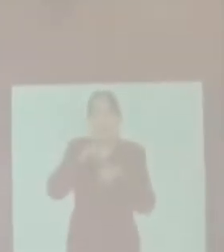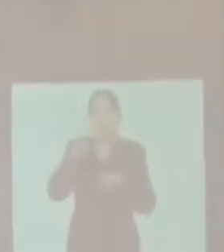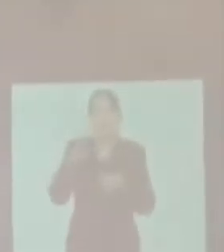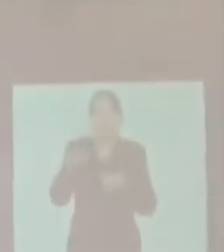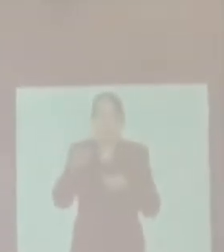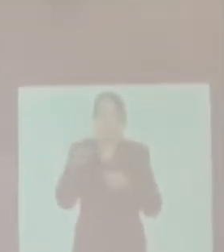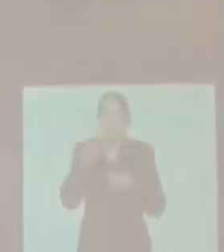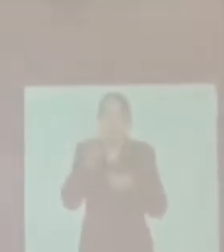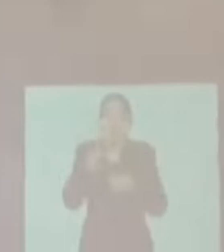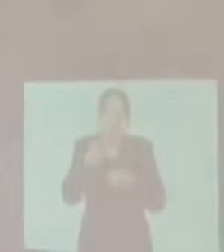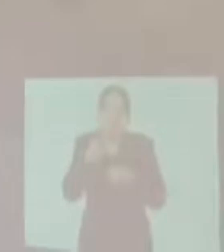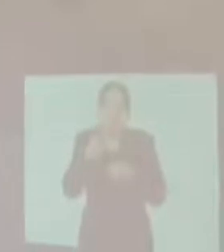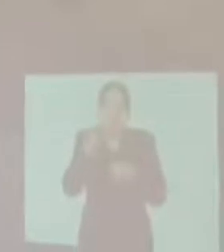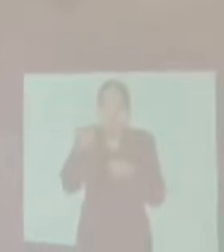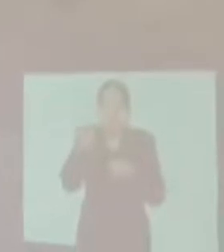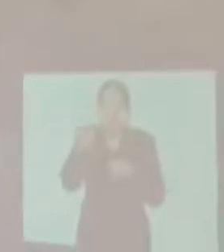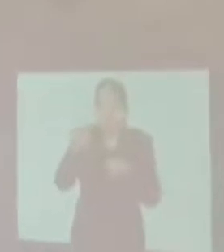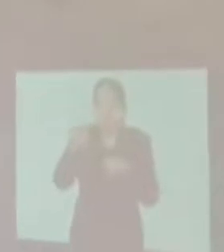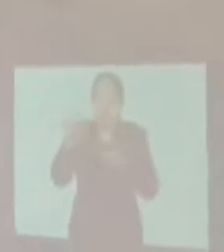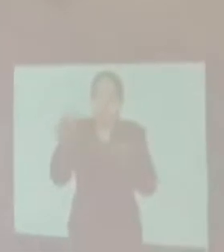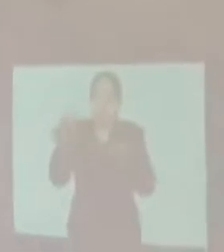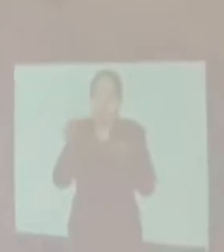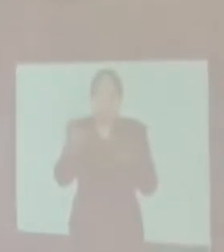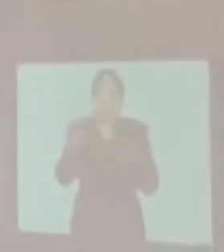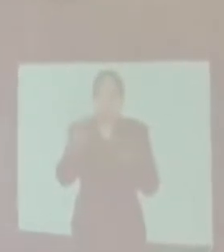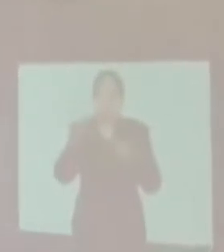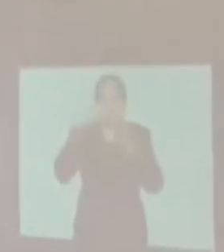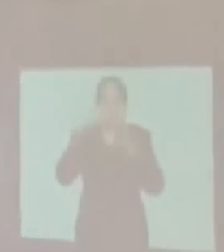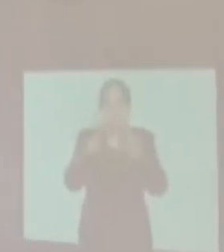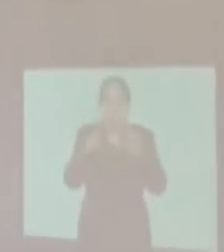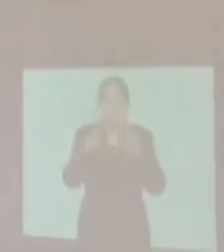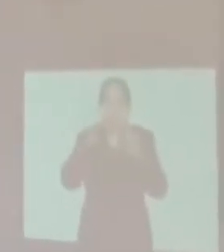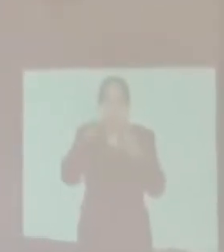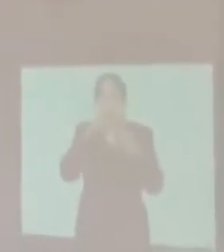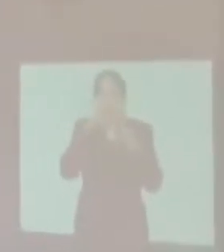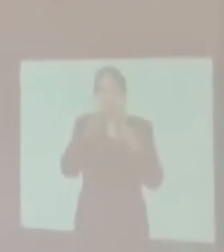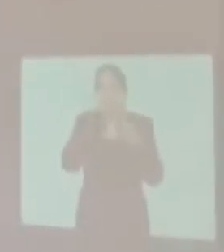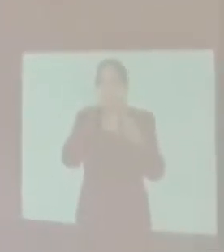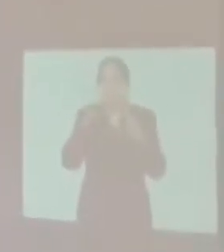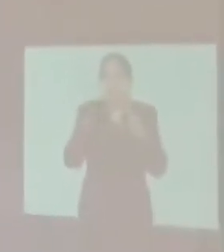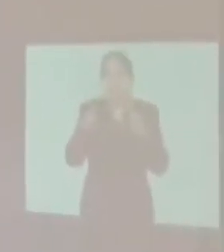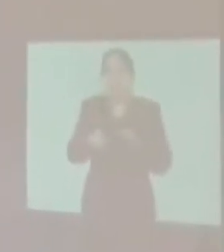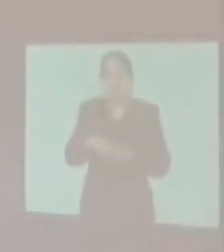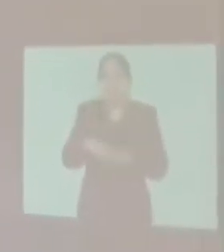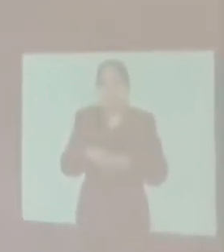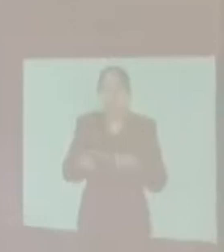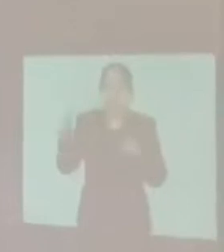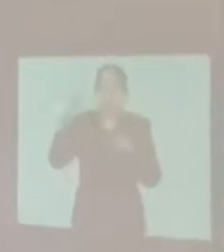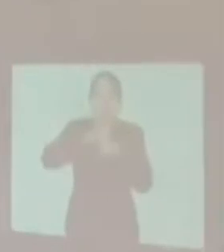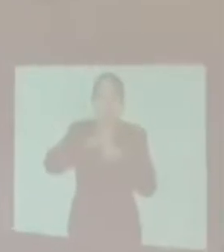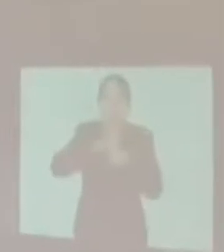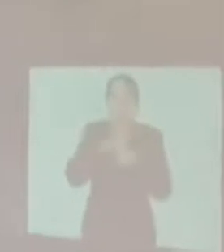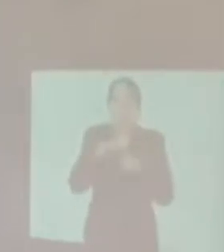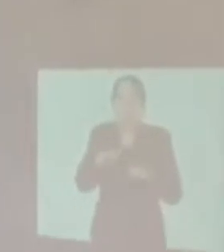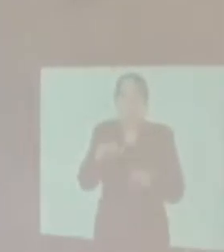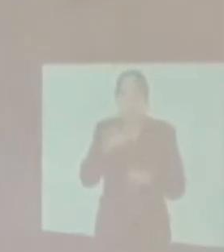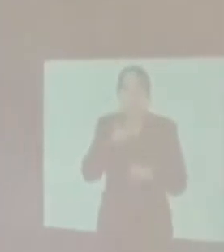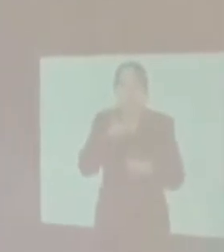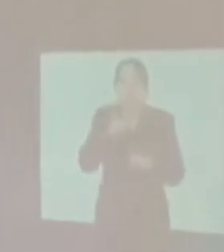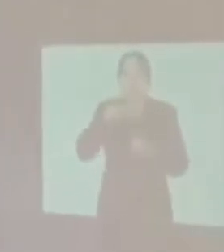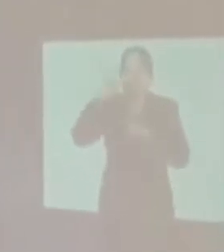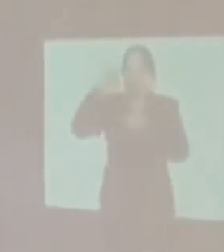uso de dinero en efectivo y a ordenar el transporte. Todo el transporte público de la ciudad ya cuenta con cámaras